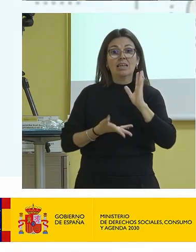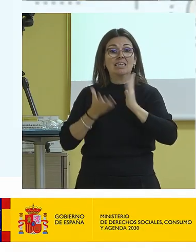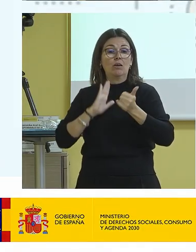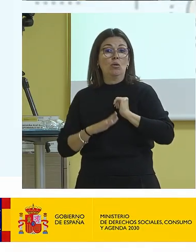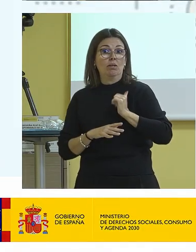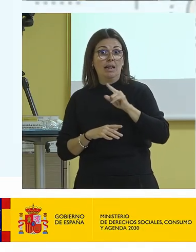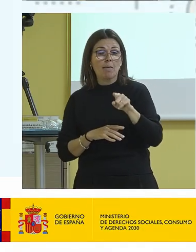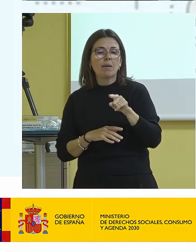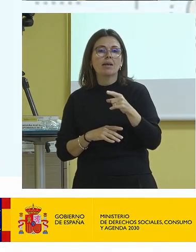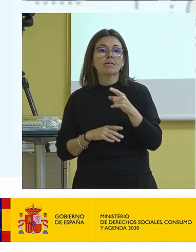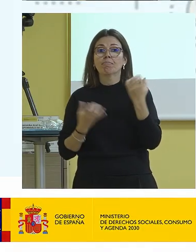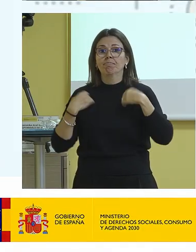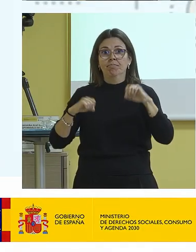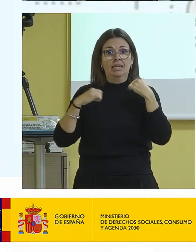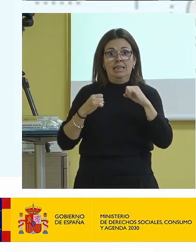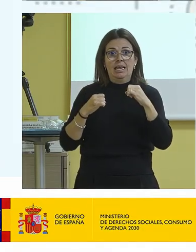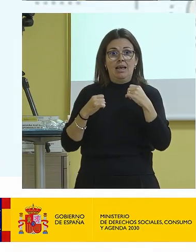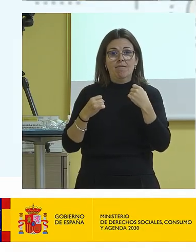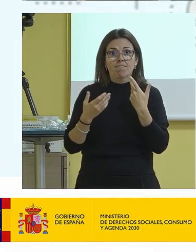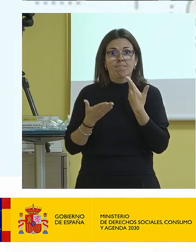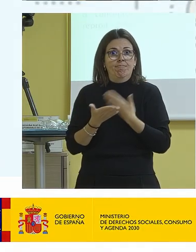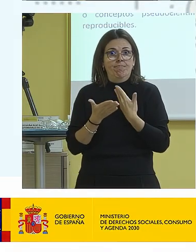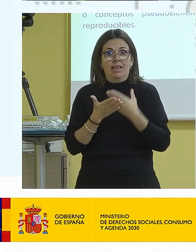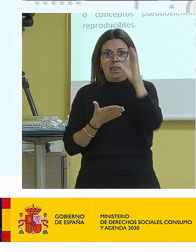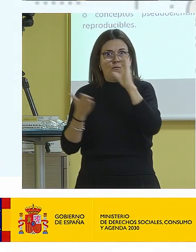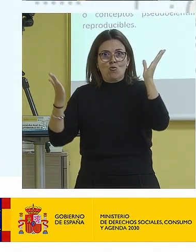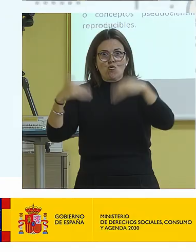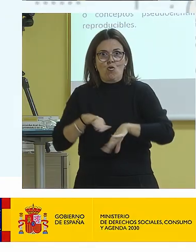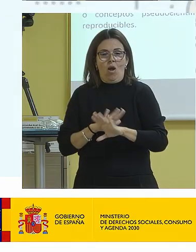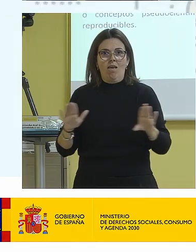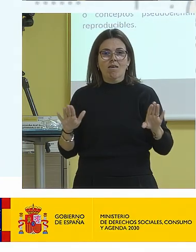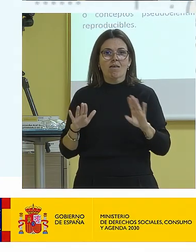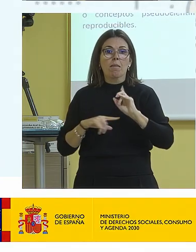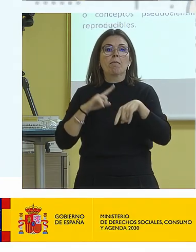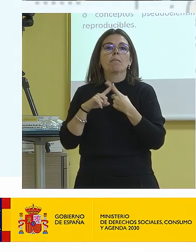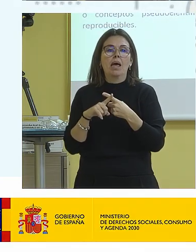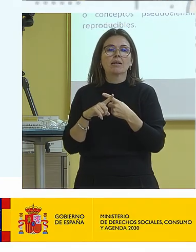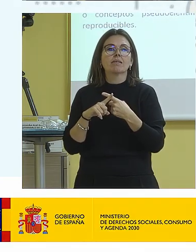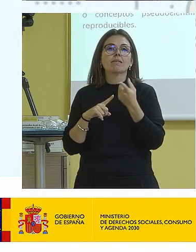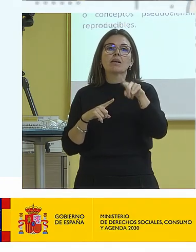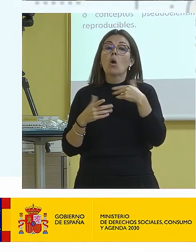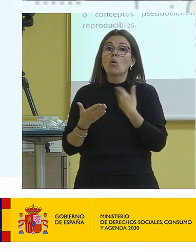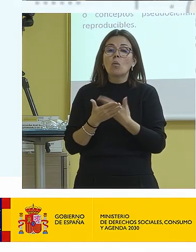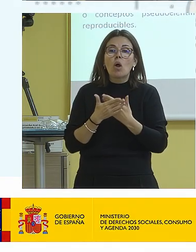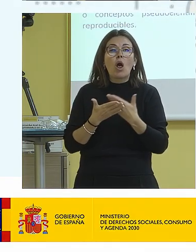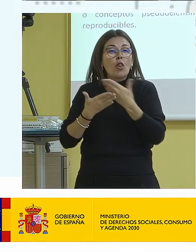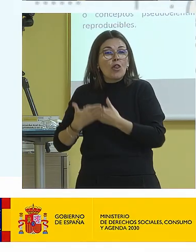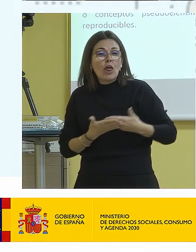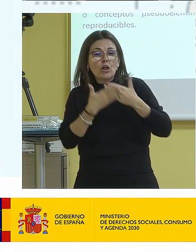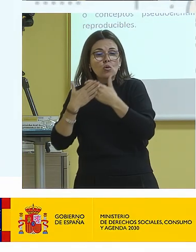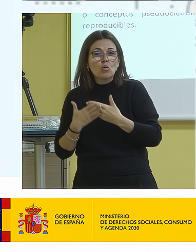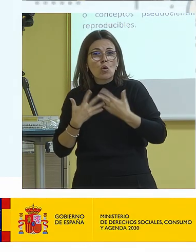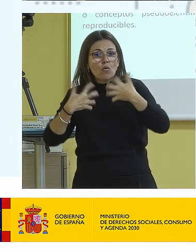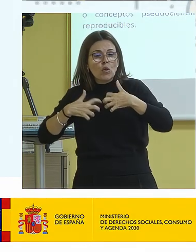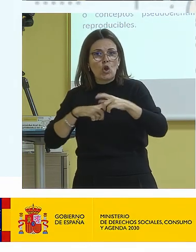prácticas, obviamente, que carecen de ningún tipo de base científica, ¿vale? Y que no se han demostrado por estudios científicos que